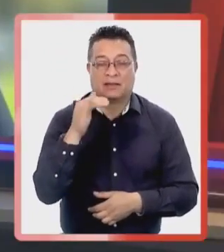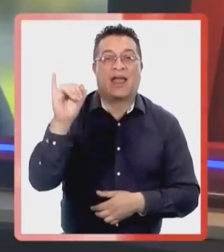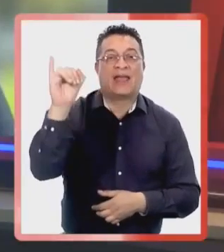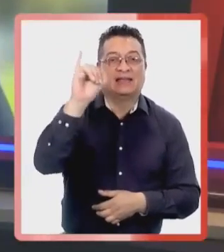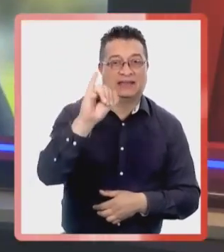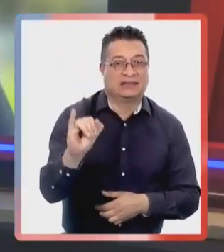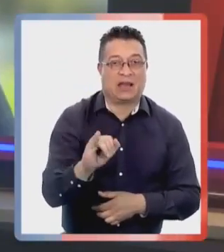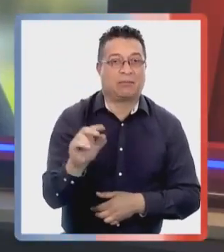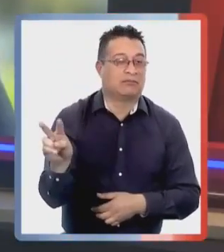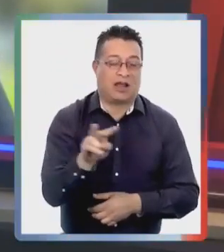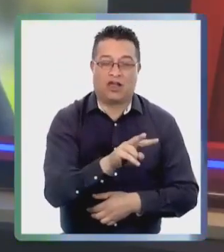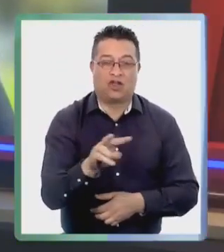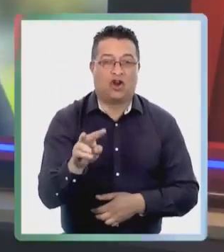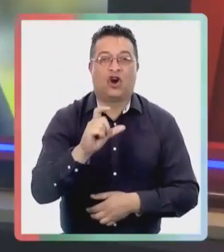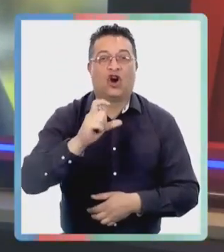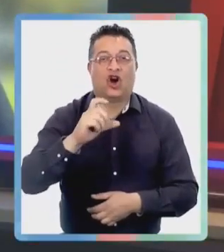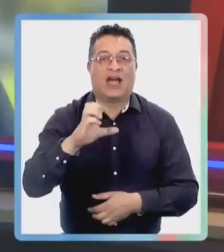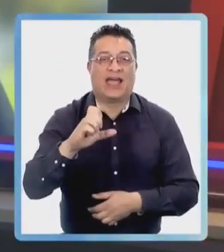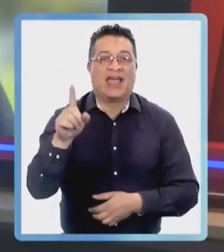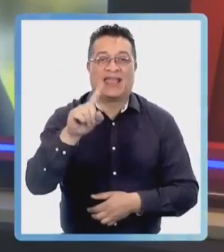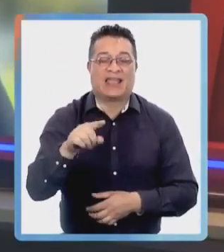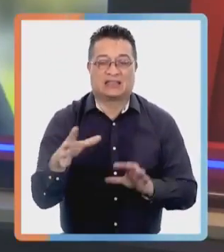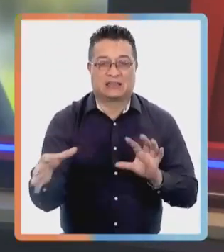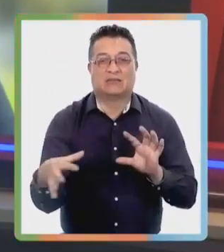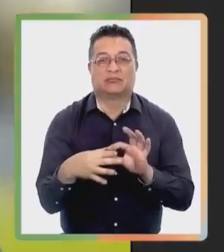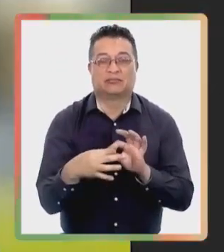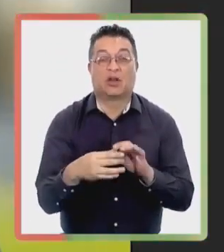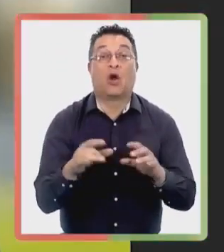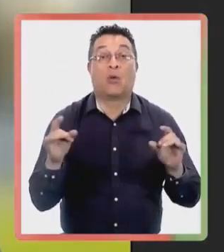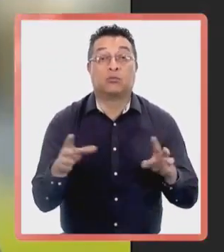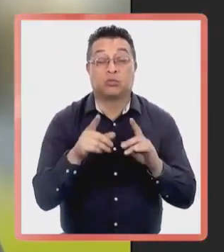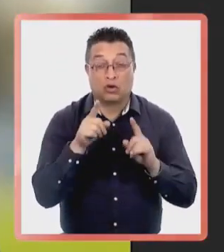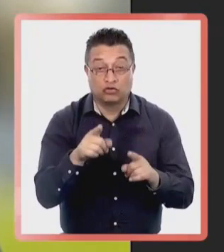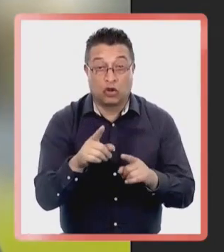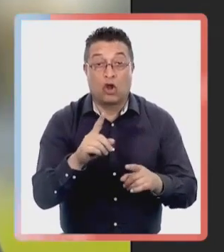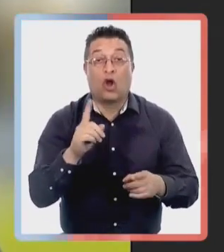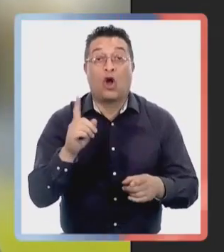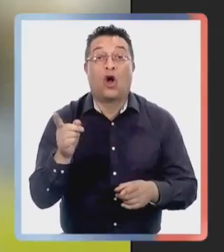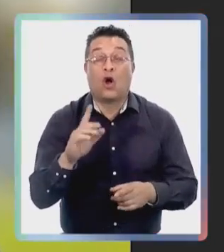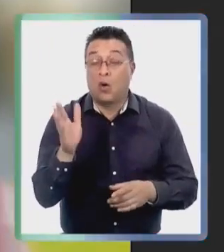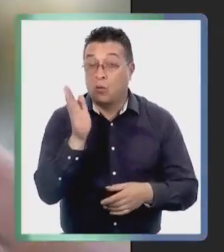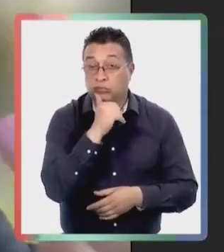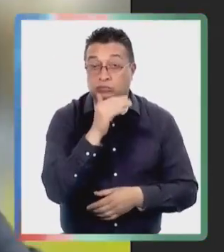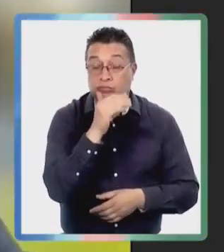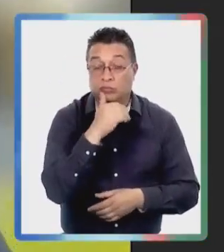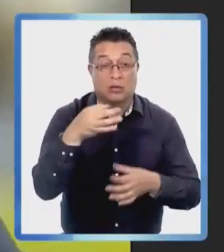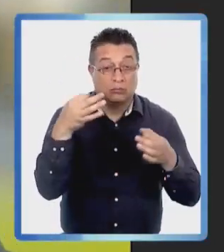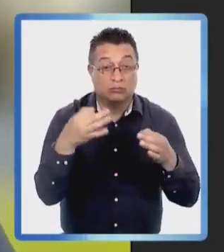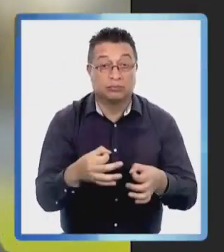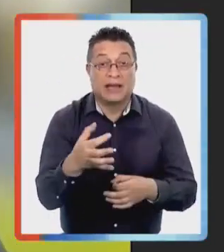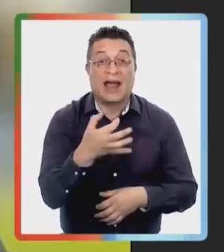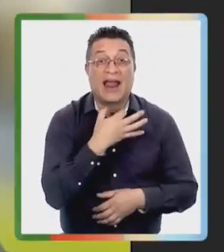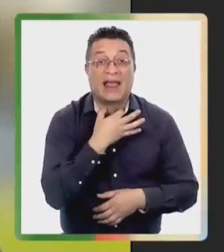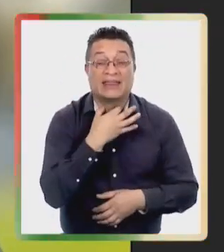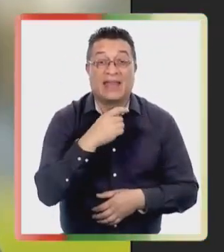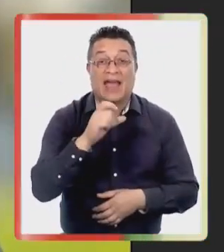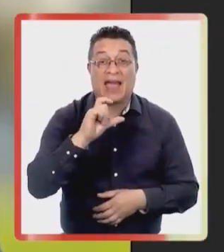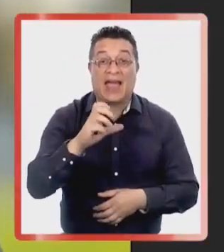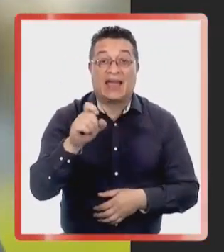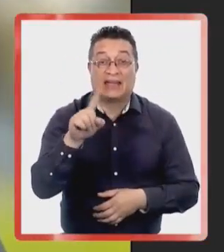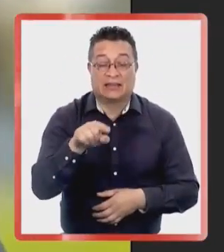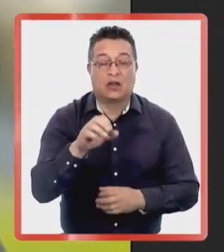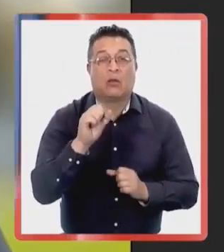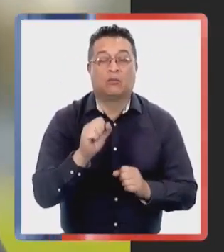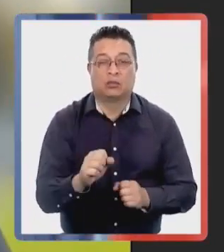tienen ISAPRE. Entonces, sí, si uno se trata y no ha hecho efectivas sus garantías del GES,